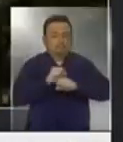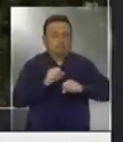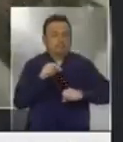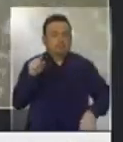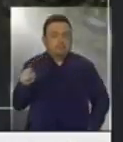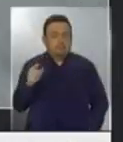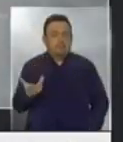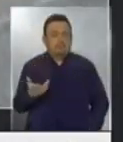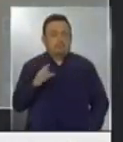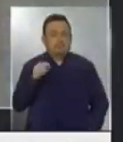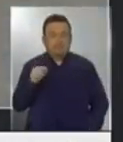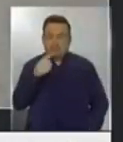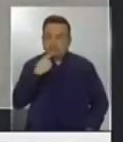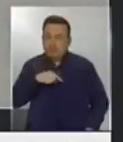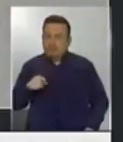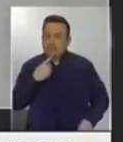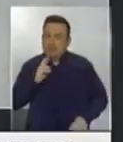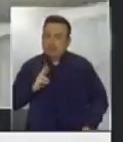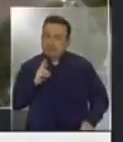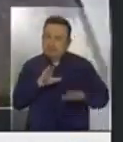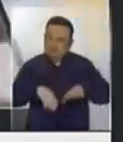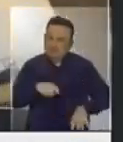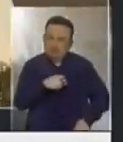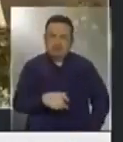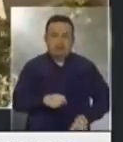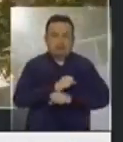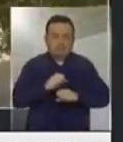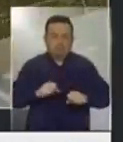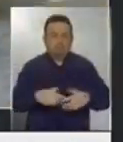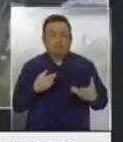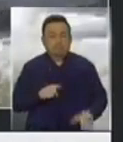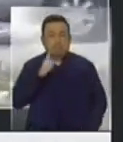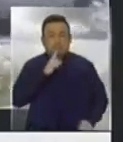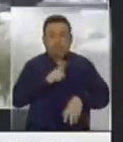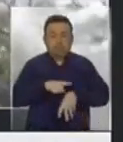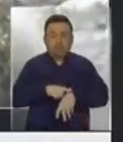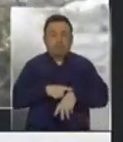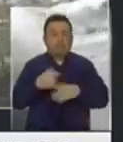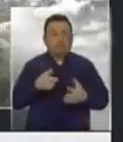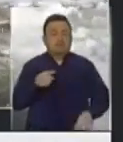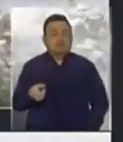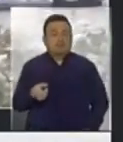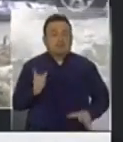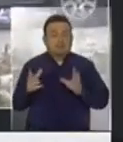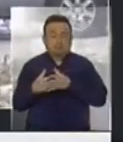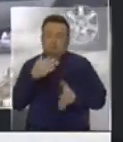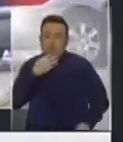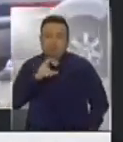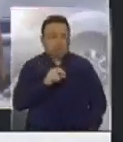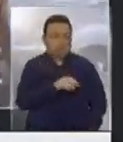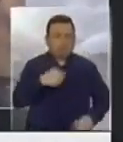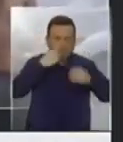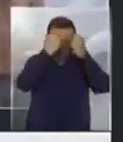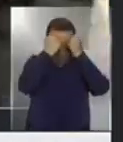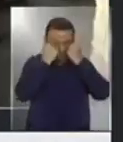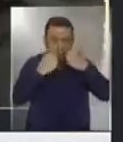provenientes de Hezbollah y que ellos están respondiendo a estas detonaciones, y en las últimas horas Hezbollah ha negado esa versión.